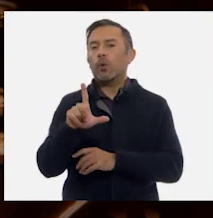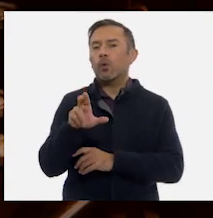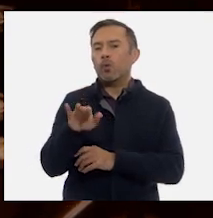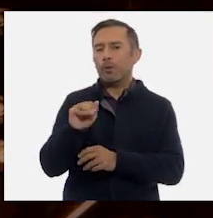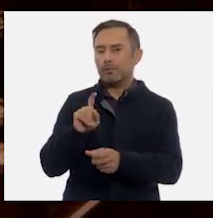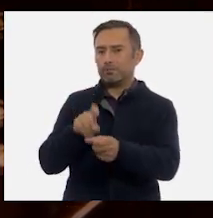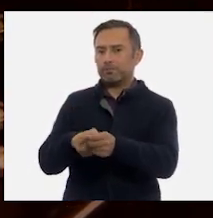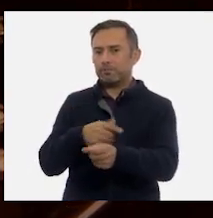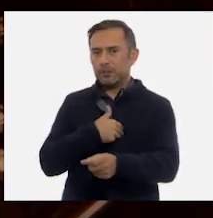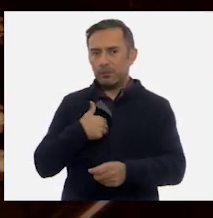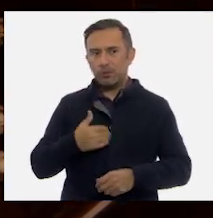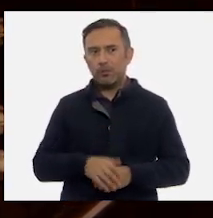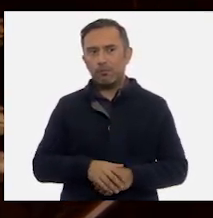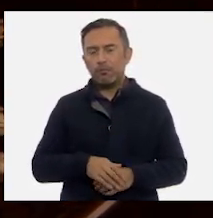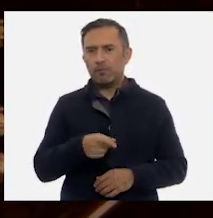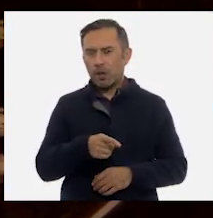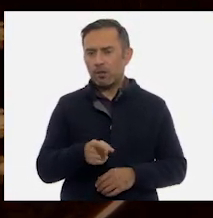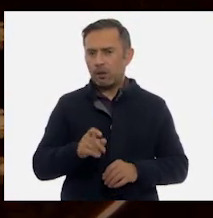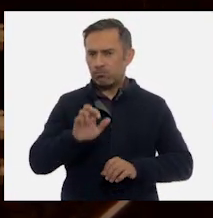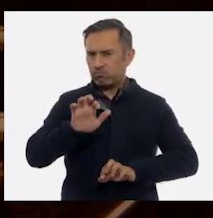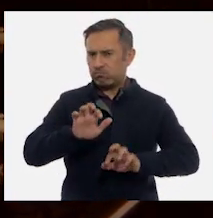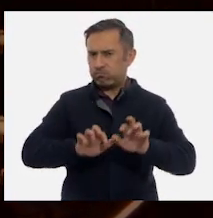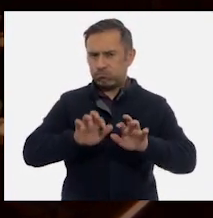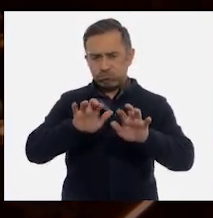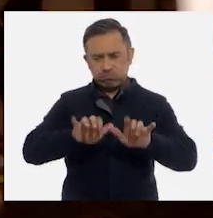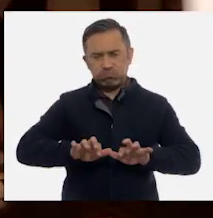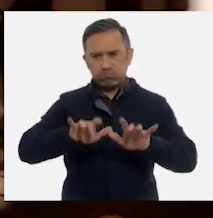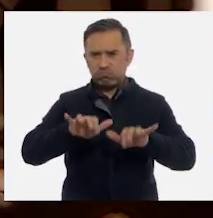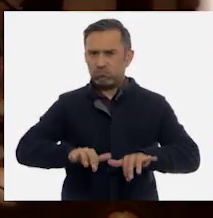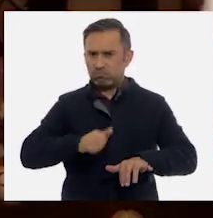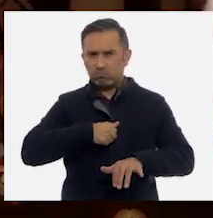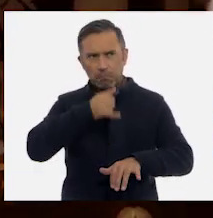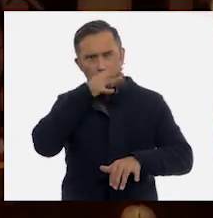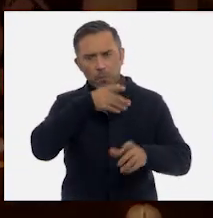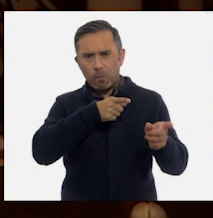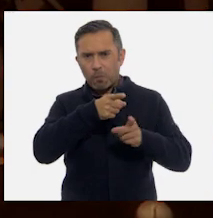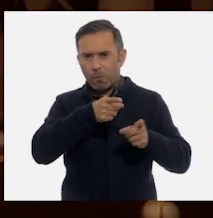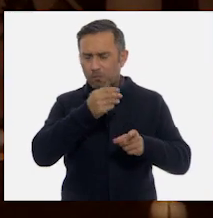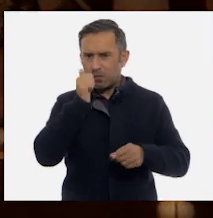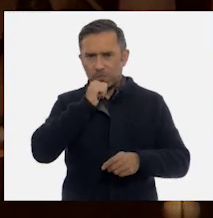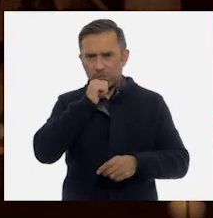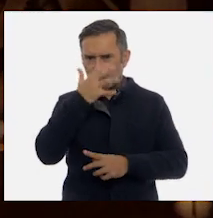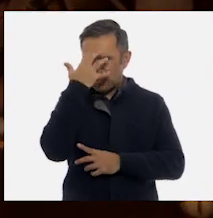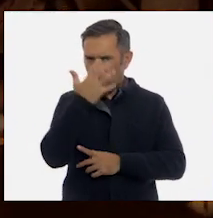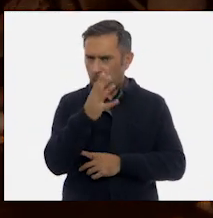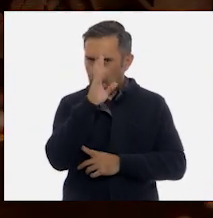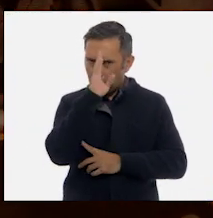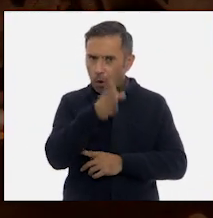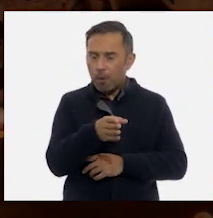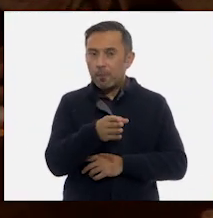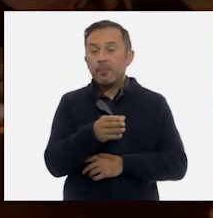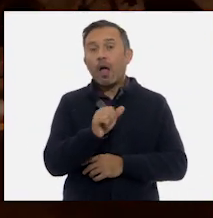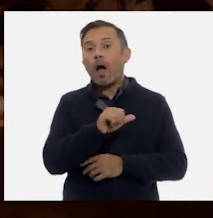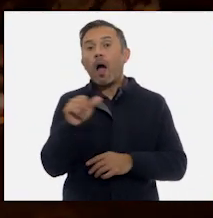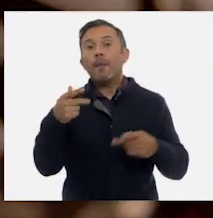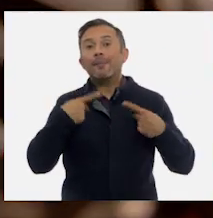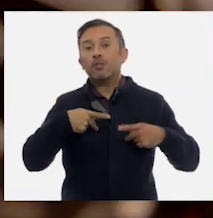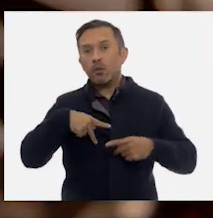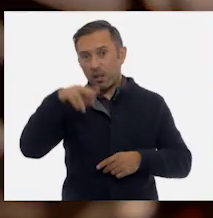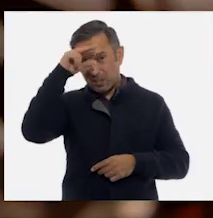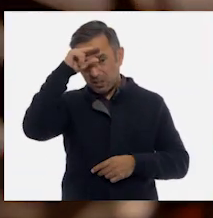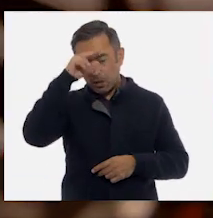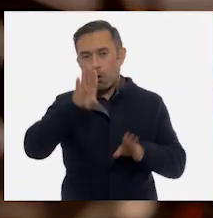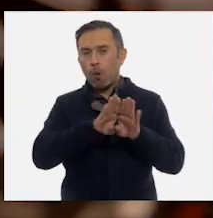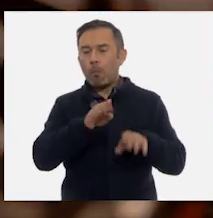Además de aguda y mordaz en sus artículos, tenía una gran vena literaria que la llevó a ser reconocida por los intelectuales como poeta